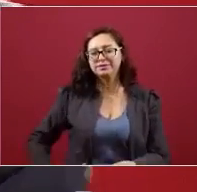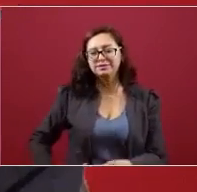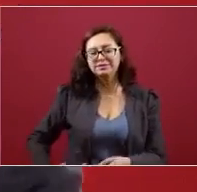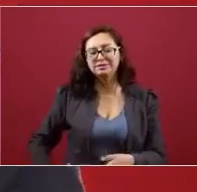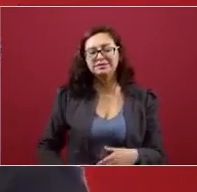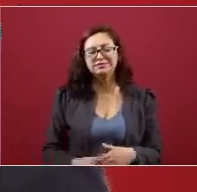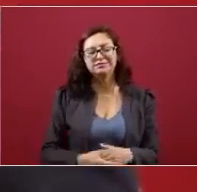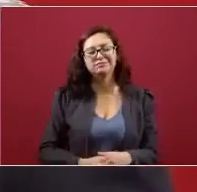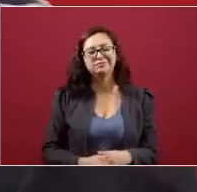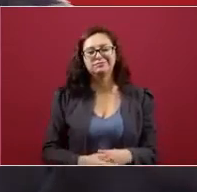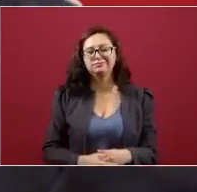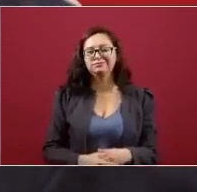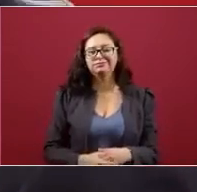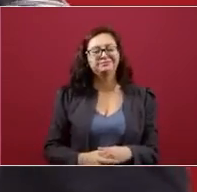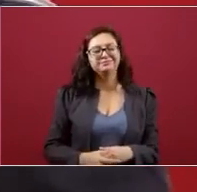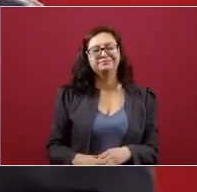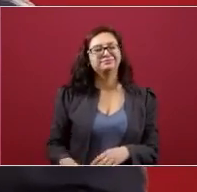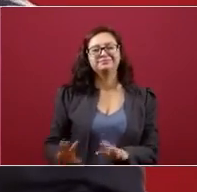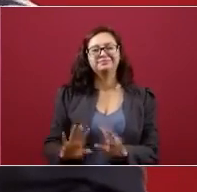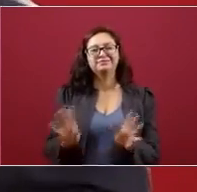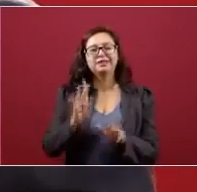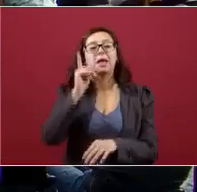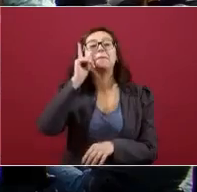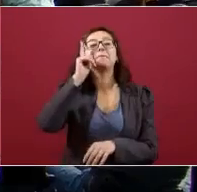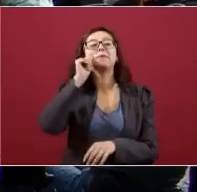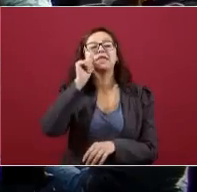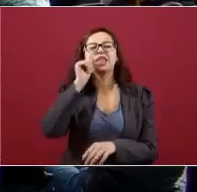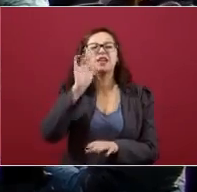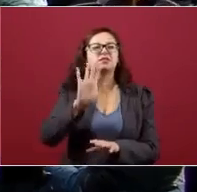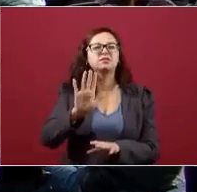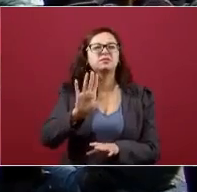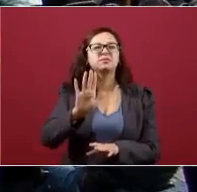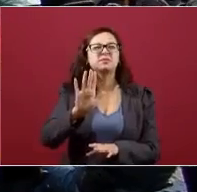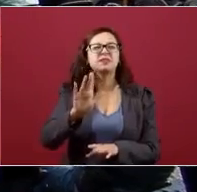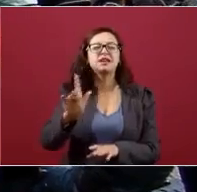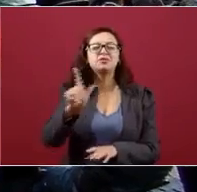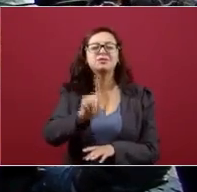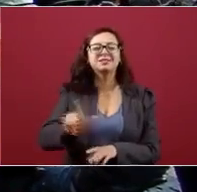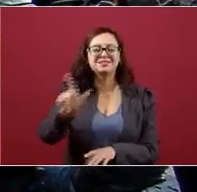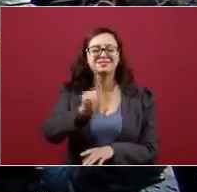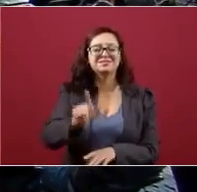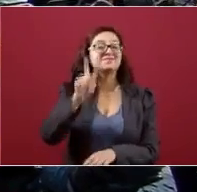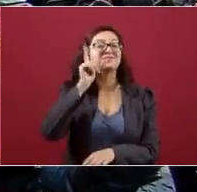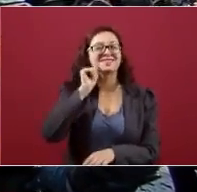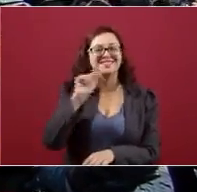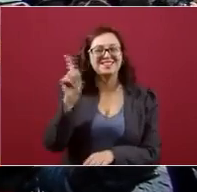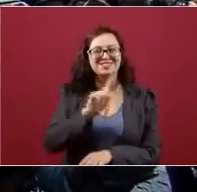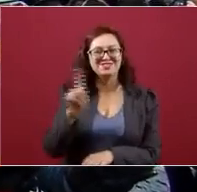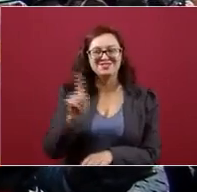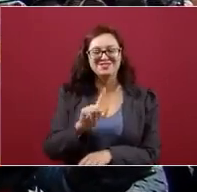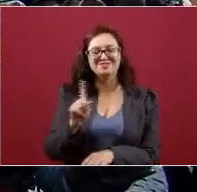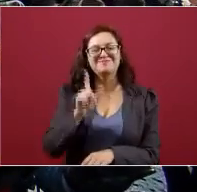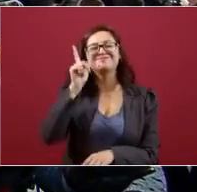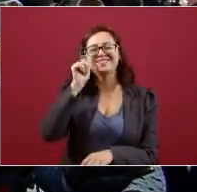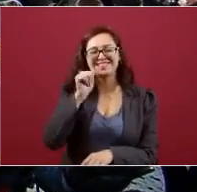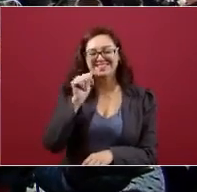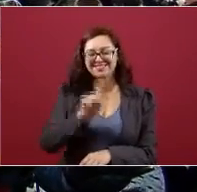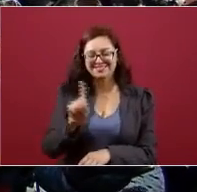Mañana voy a poner aquí, el lunes, porque mañana no vamos a